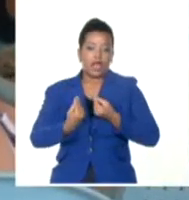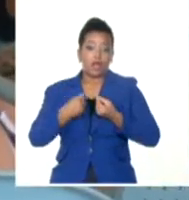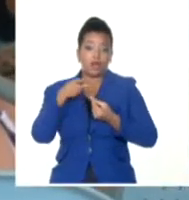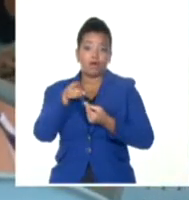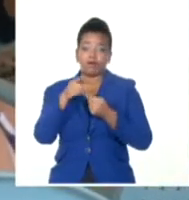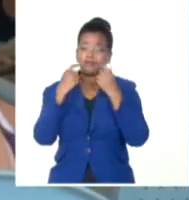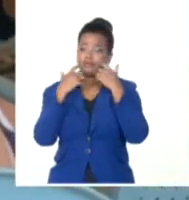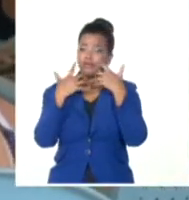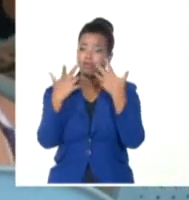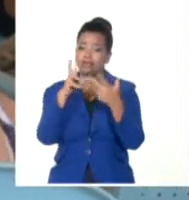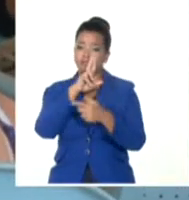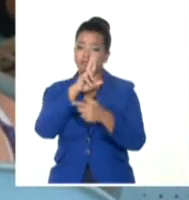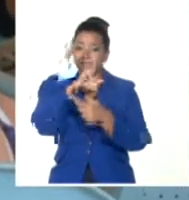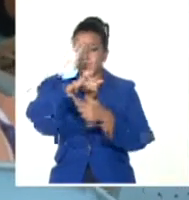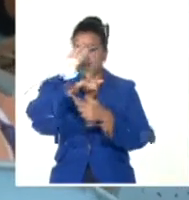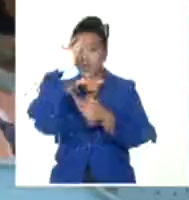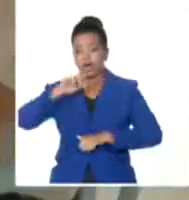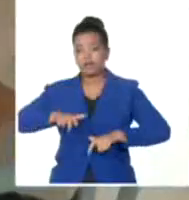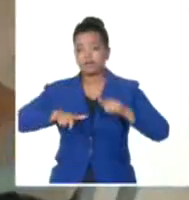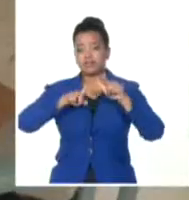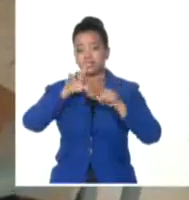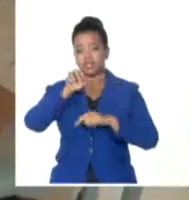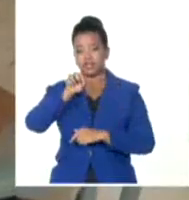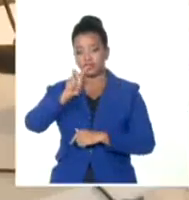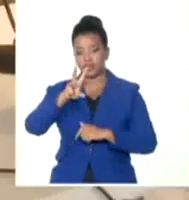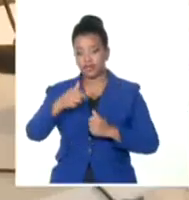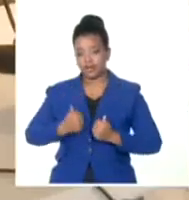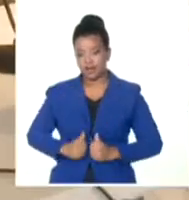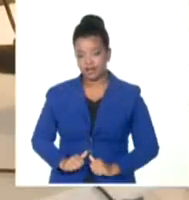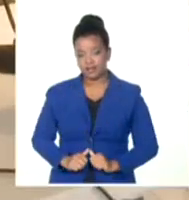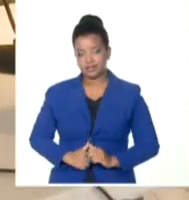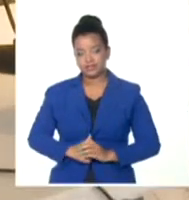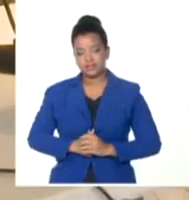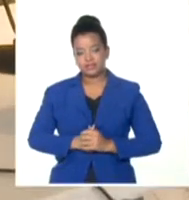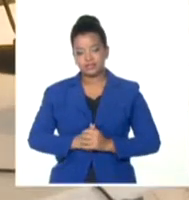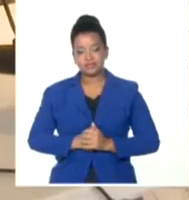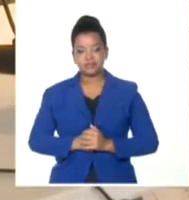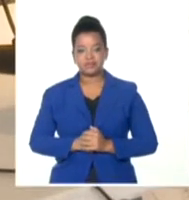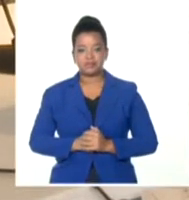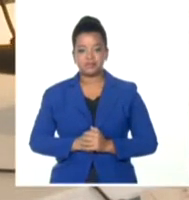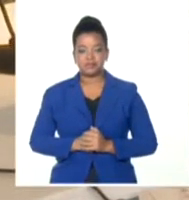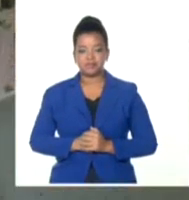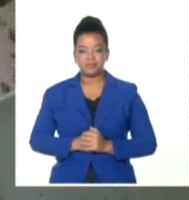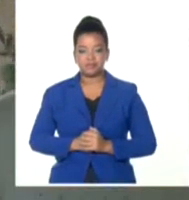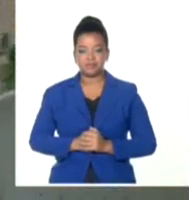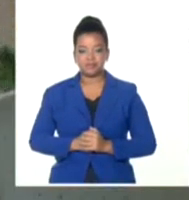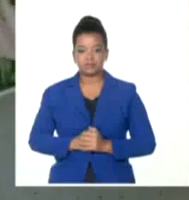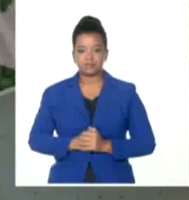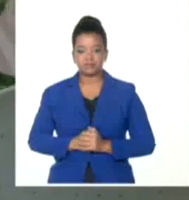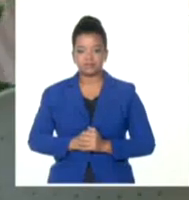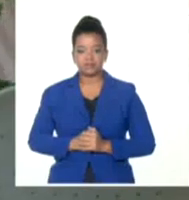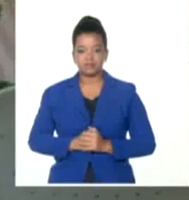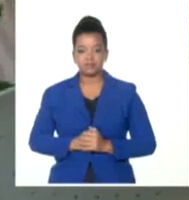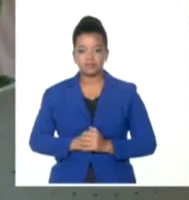Cubana en el aniversario 103 de su natalicio. Irina Martínez Odio, Sistema Informativo de Televisión Cubana.